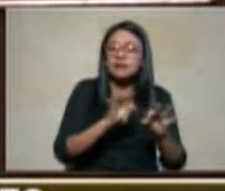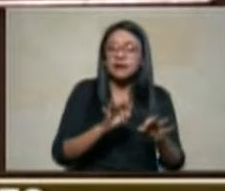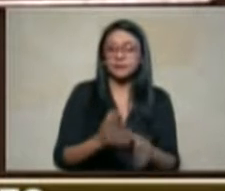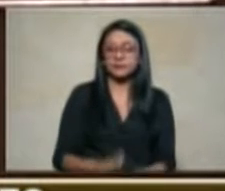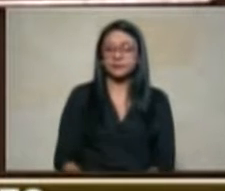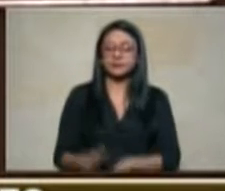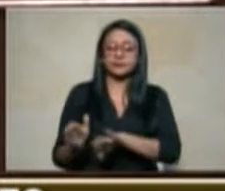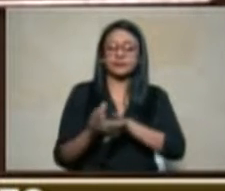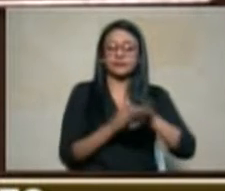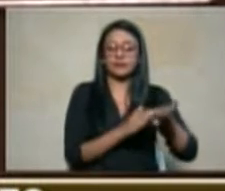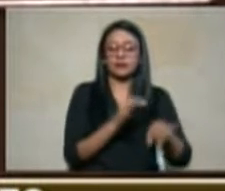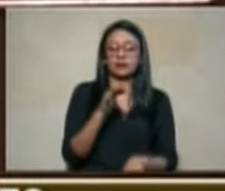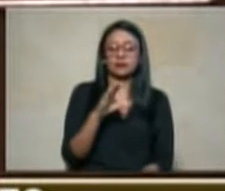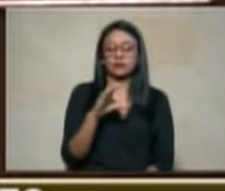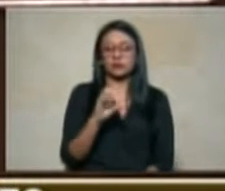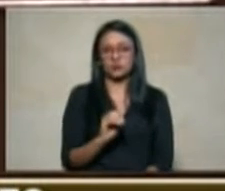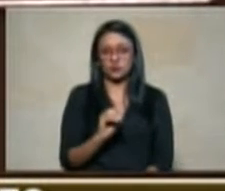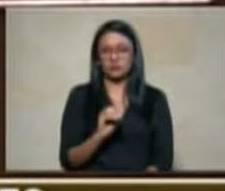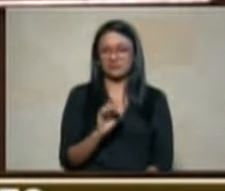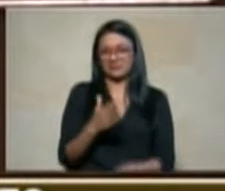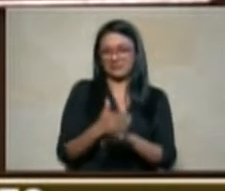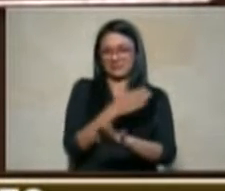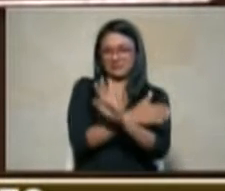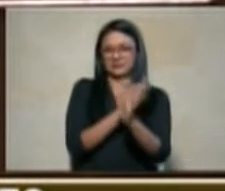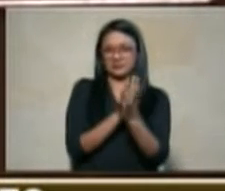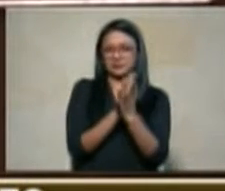En el caso del Toco, como les decía,